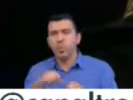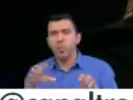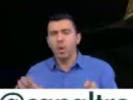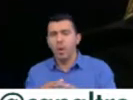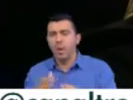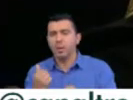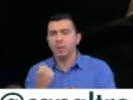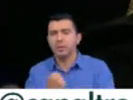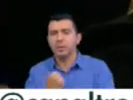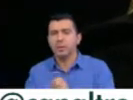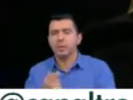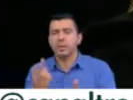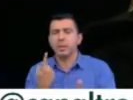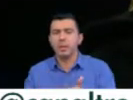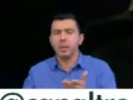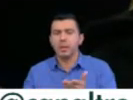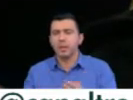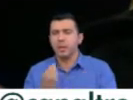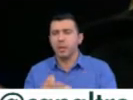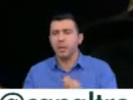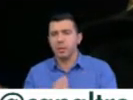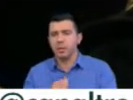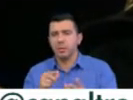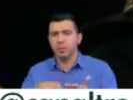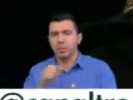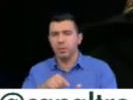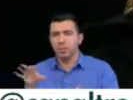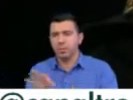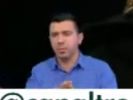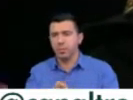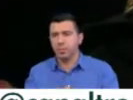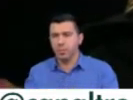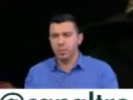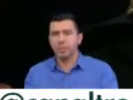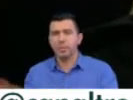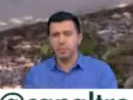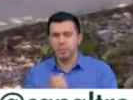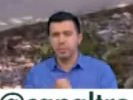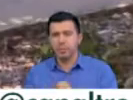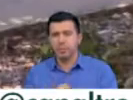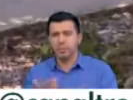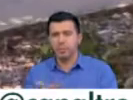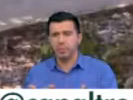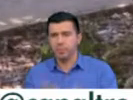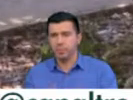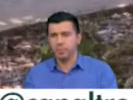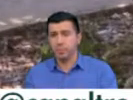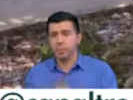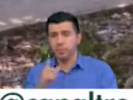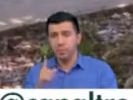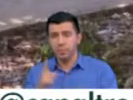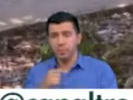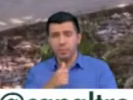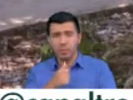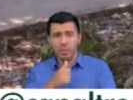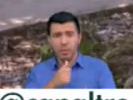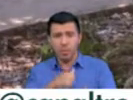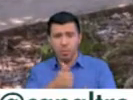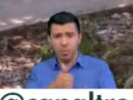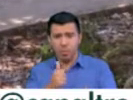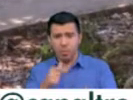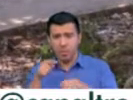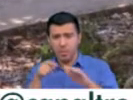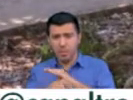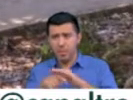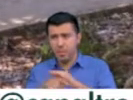con fundamento en qué se les contrató por parte de cada uno de estos establecimientos las autoridades de migración de bucaramanga Serán las